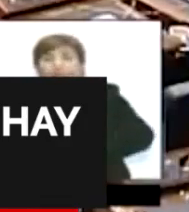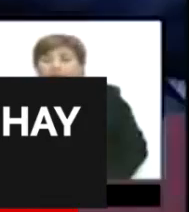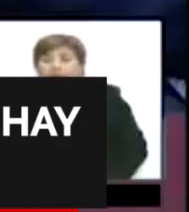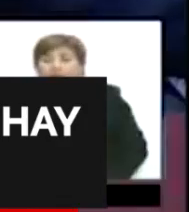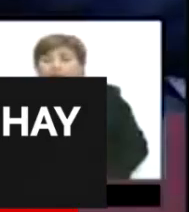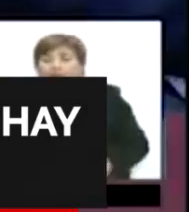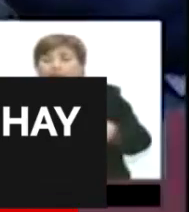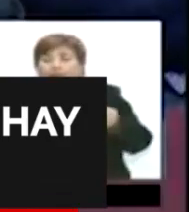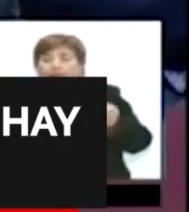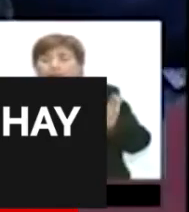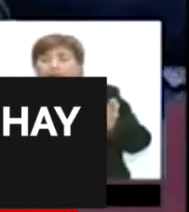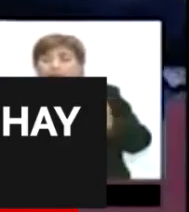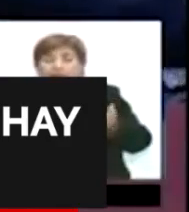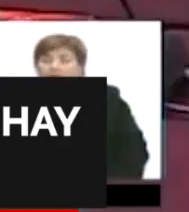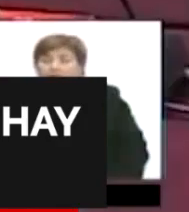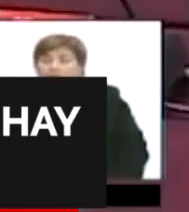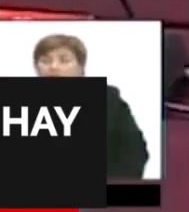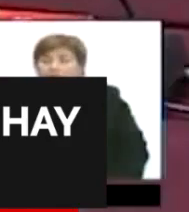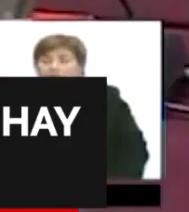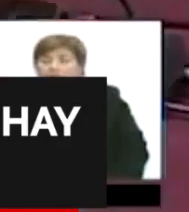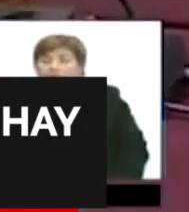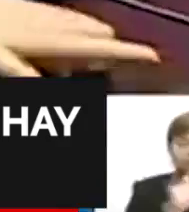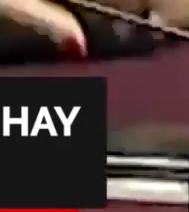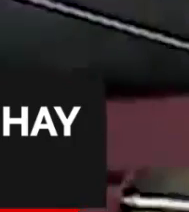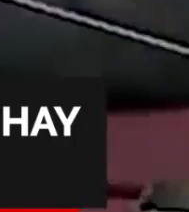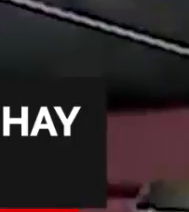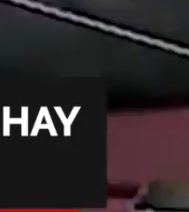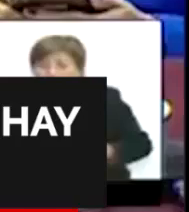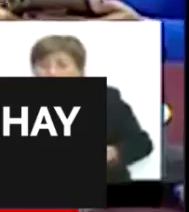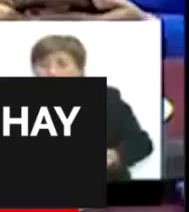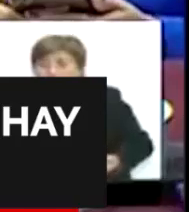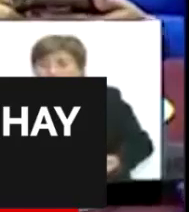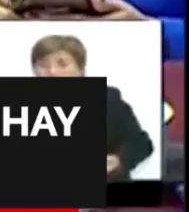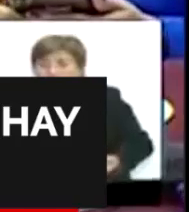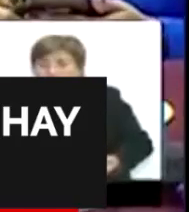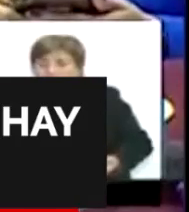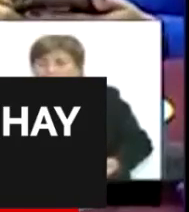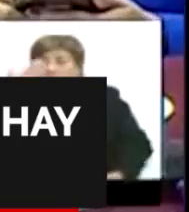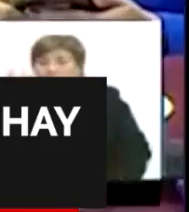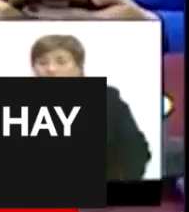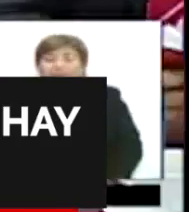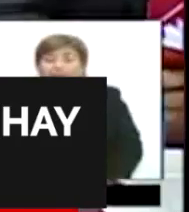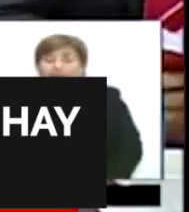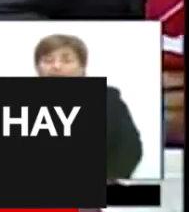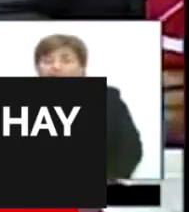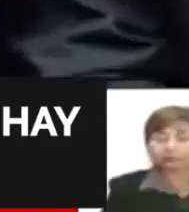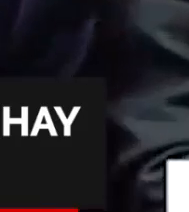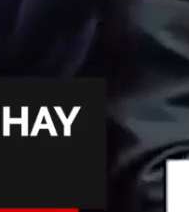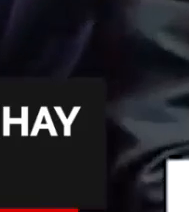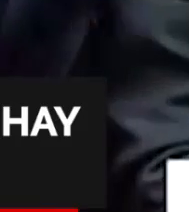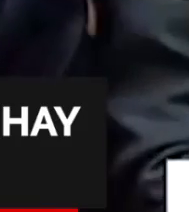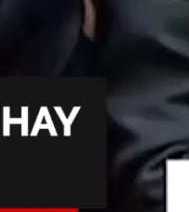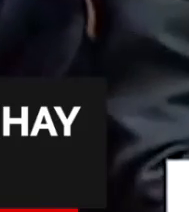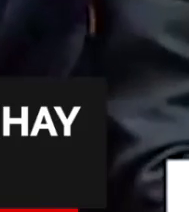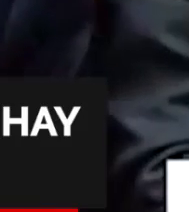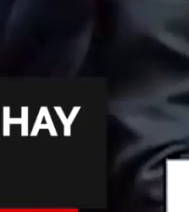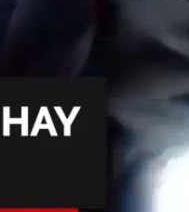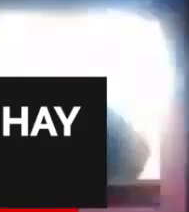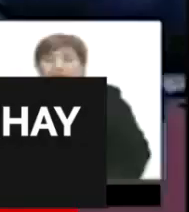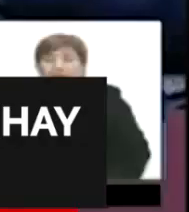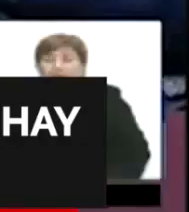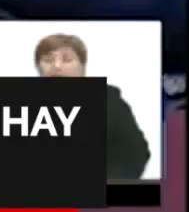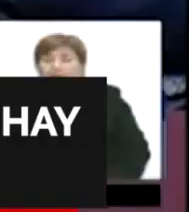qué términos se instalaban, como una ordinaria o como la de un congreso disuelto. El debate